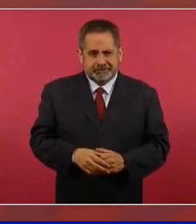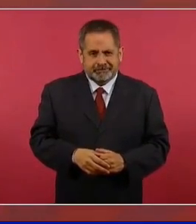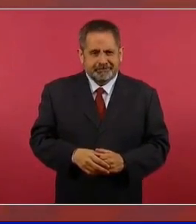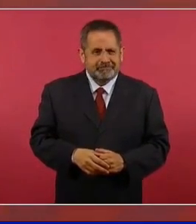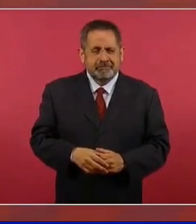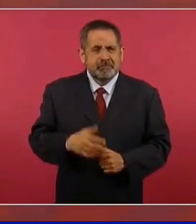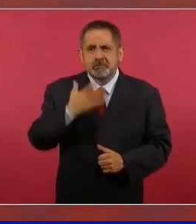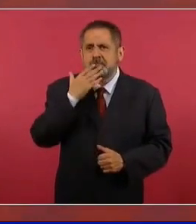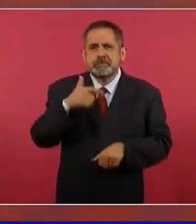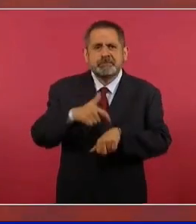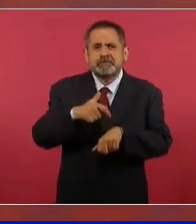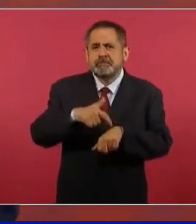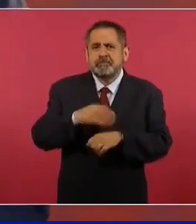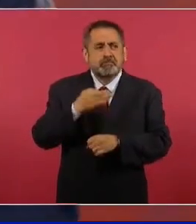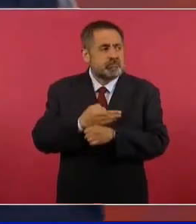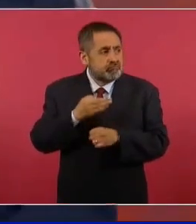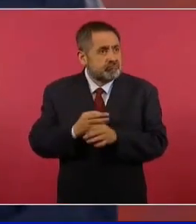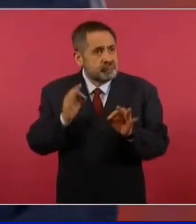Anacrónica.